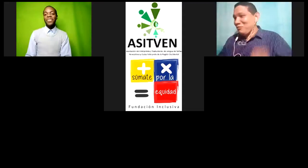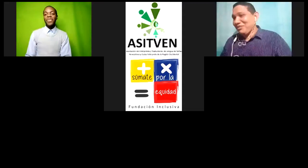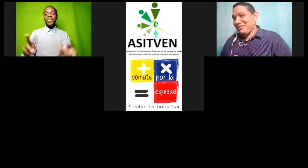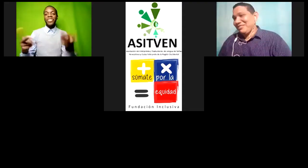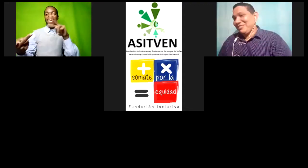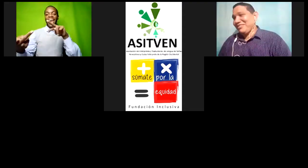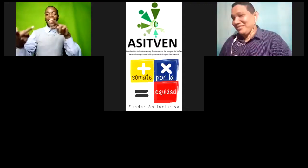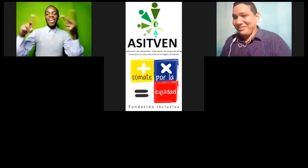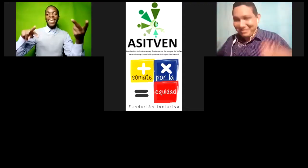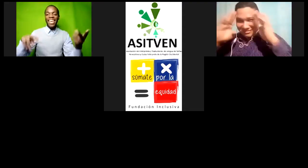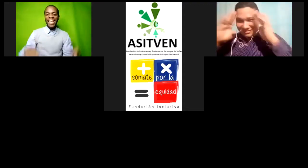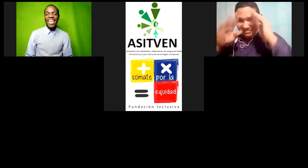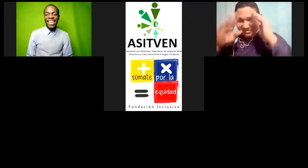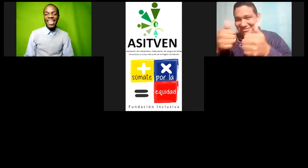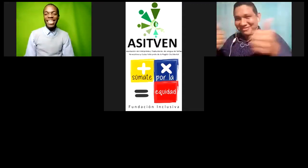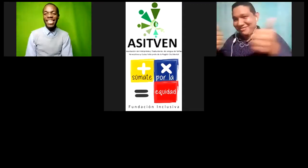Y todo lo contrario aquí.